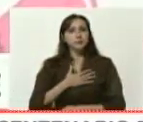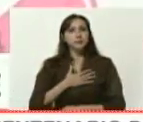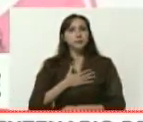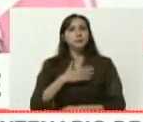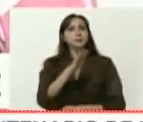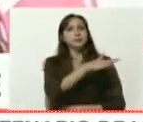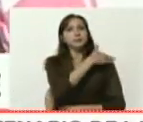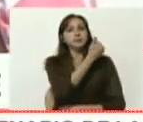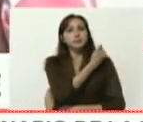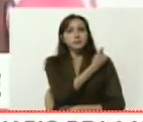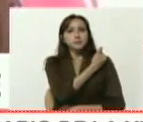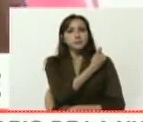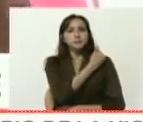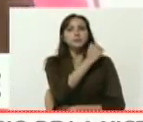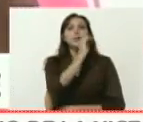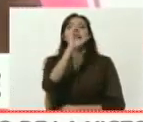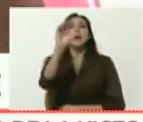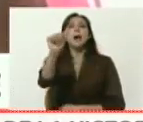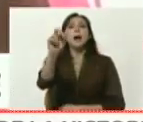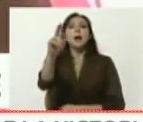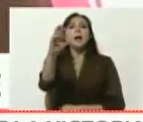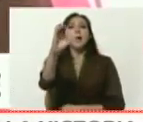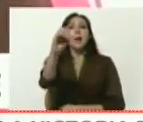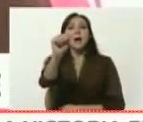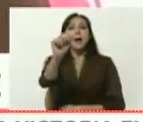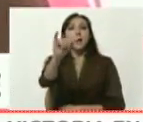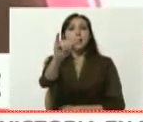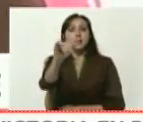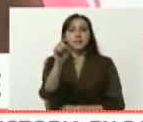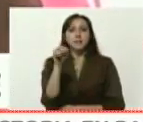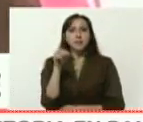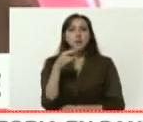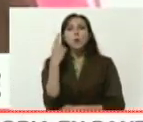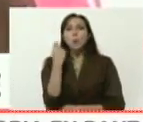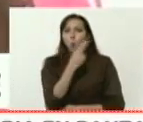Pérez Alcaí. Tamaño compromiso.